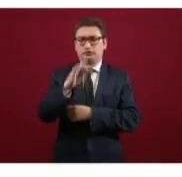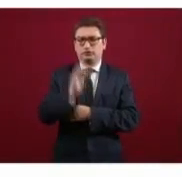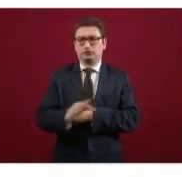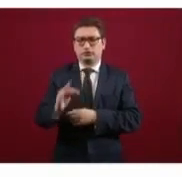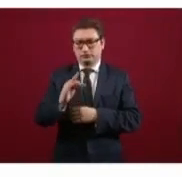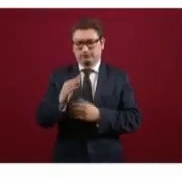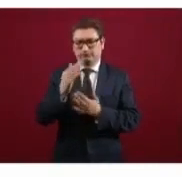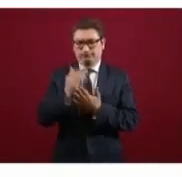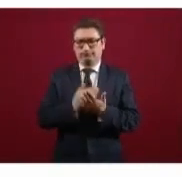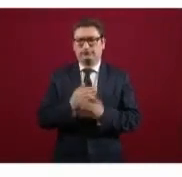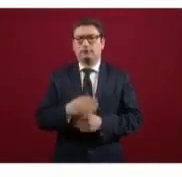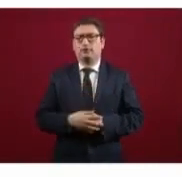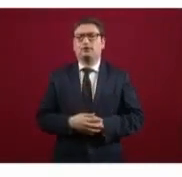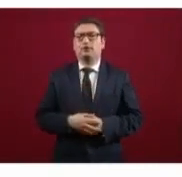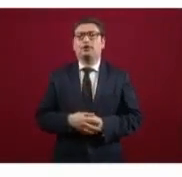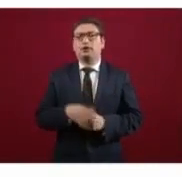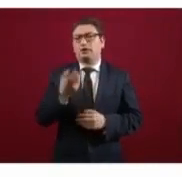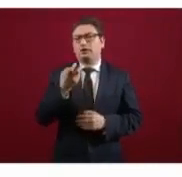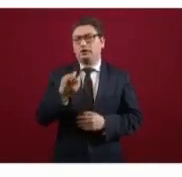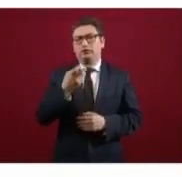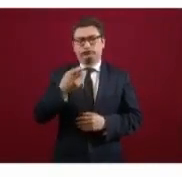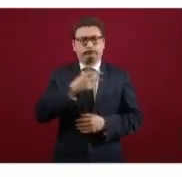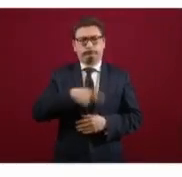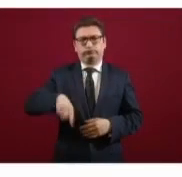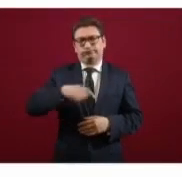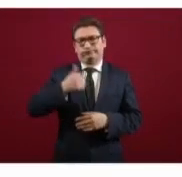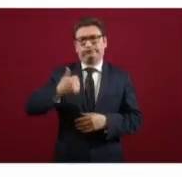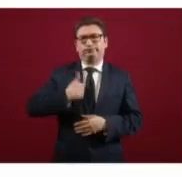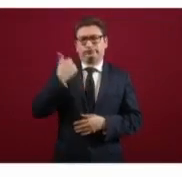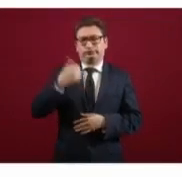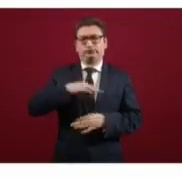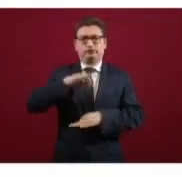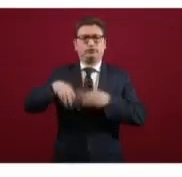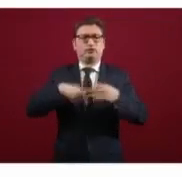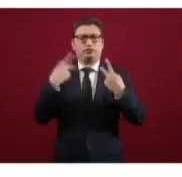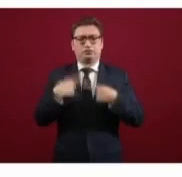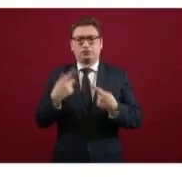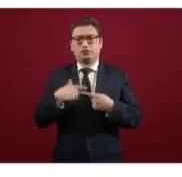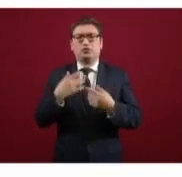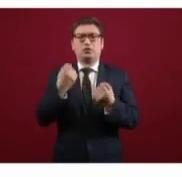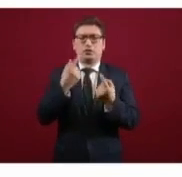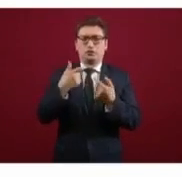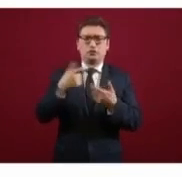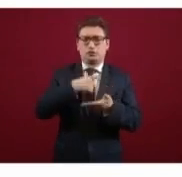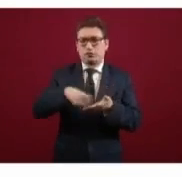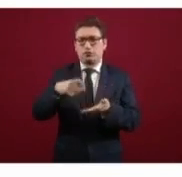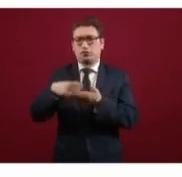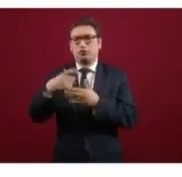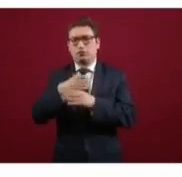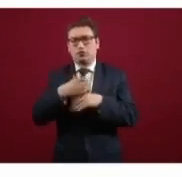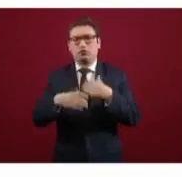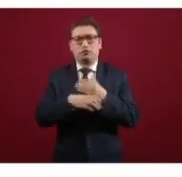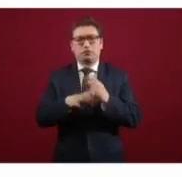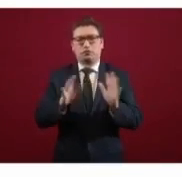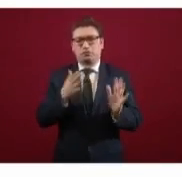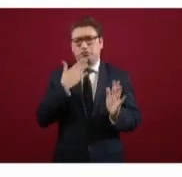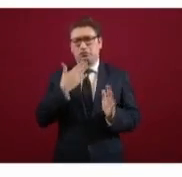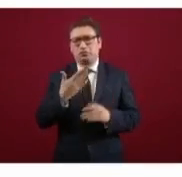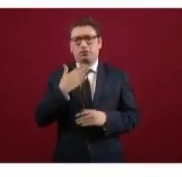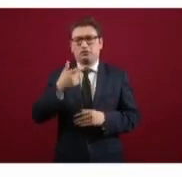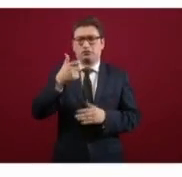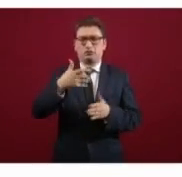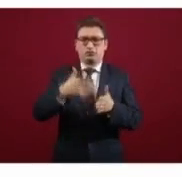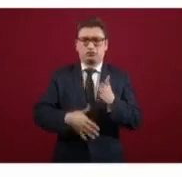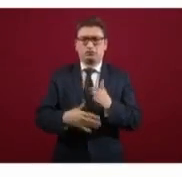entonces pues es una buena oportunidad para la ciudanía para los inversionistas de adquirir un bien y a un